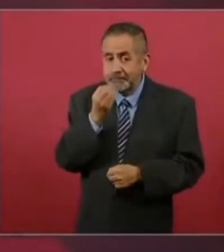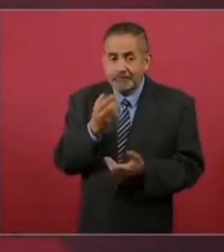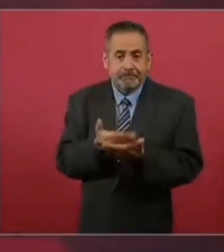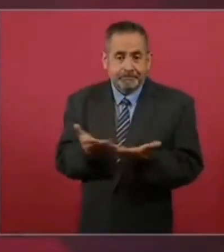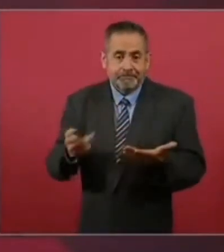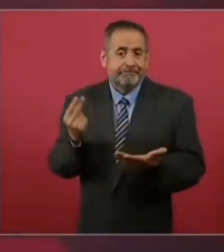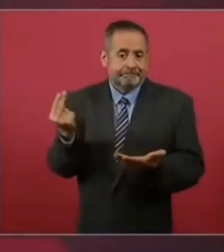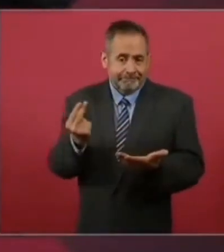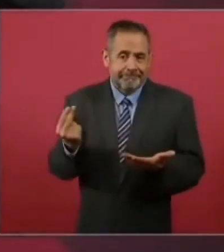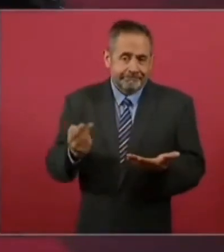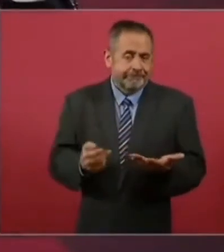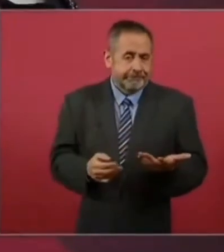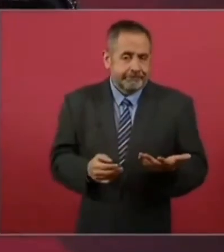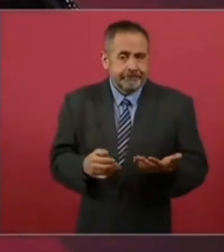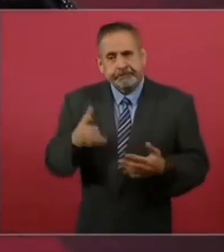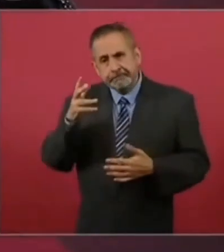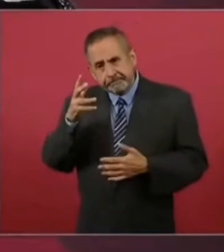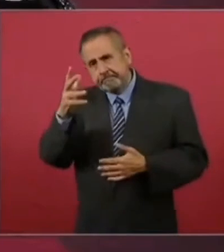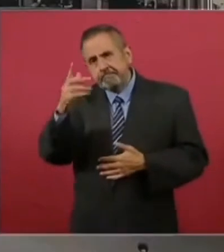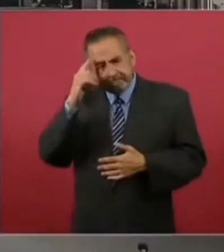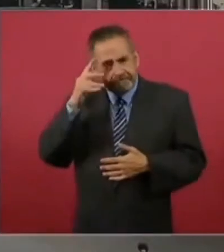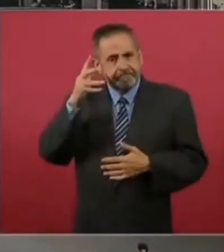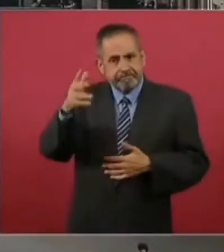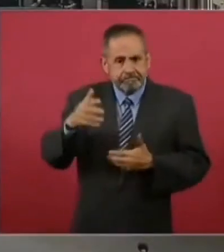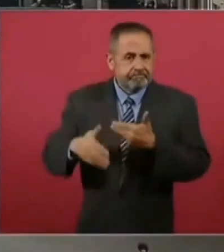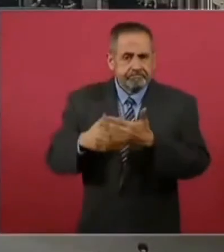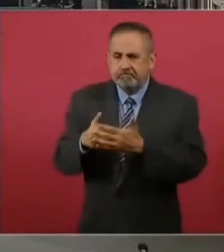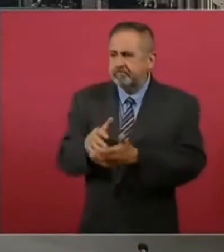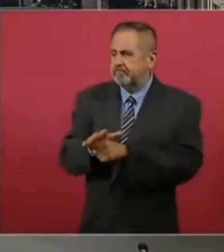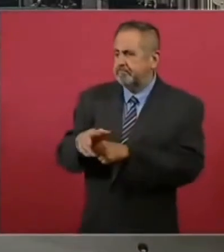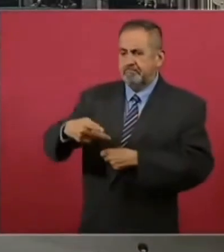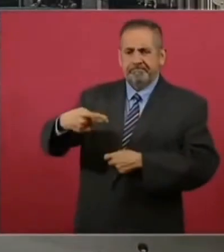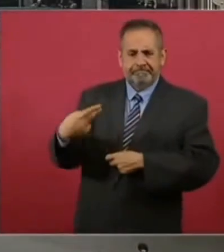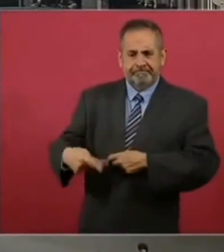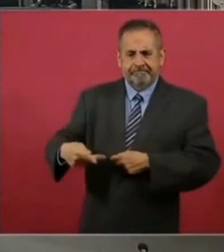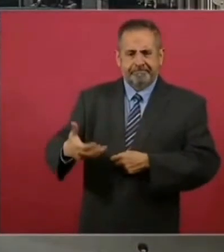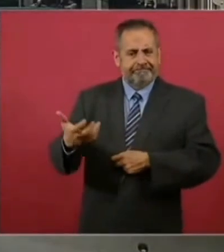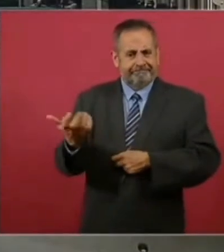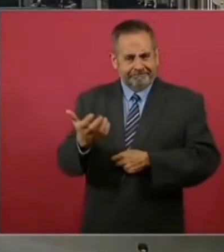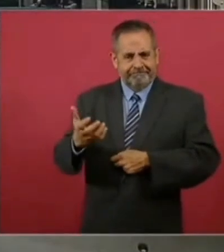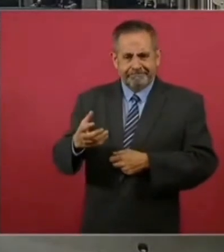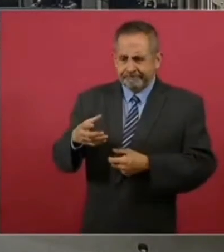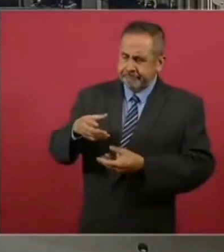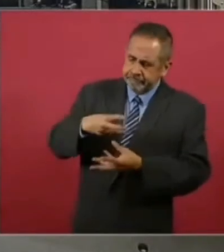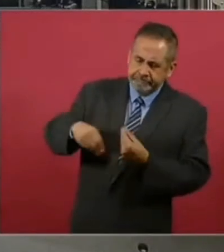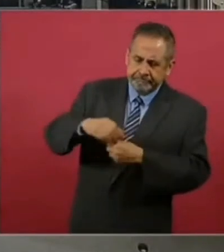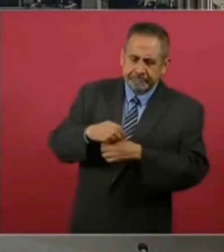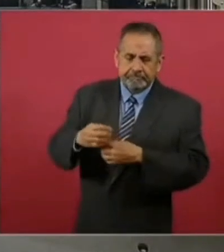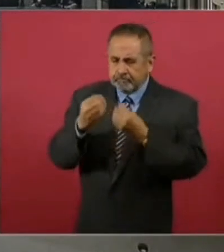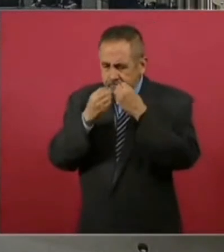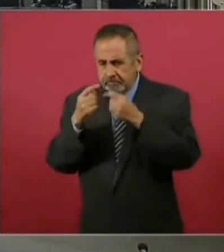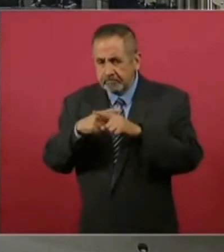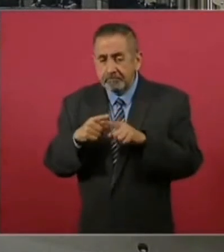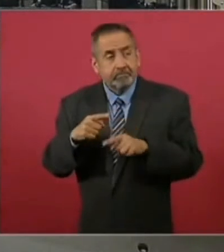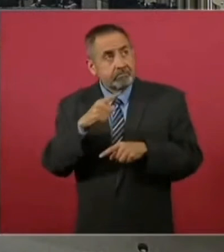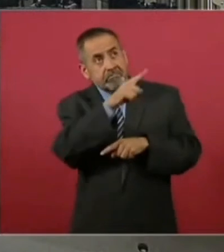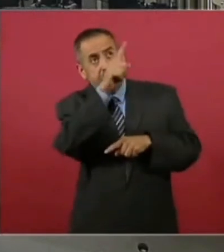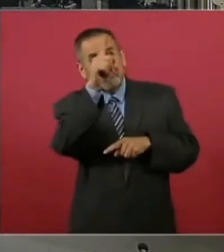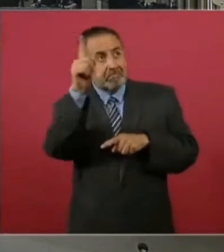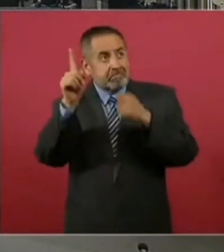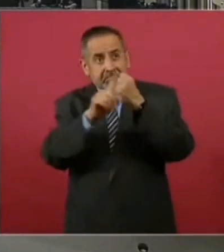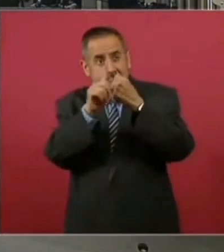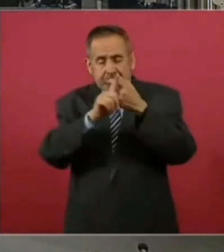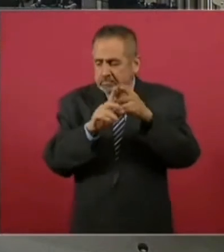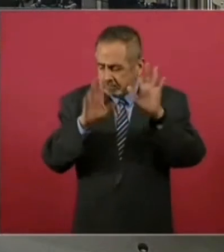Eso también hacia adelante, para que no nos involucremos en los conflictos de